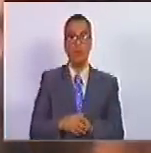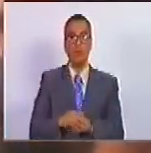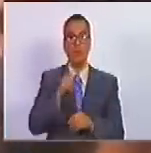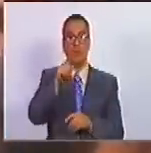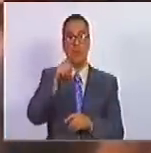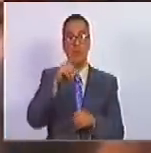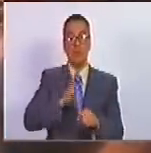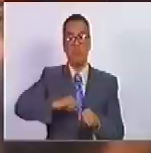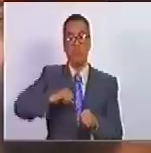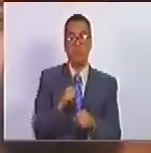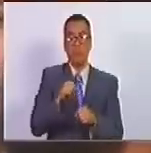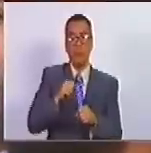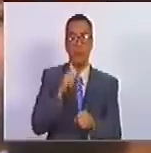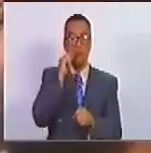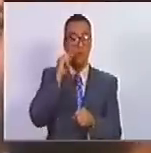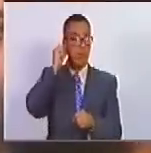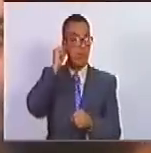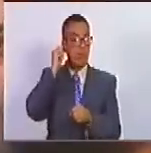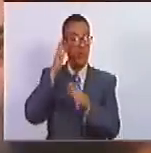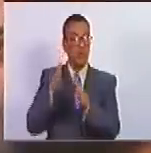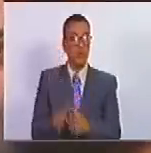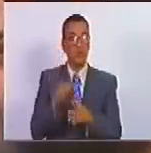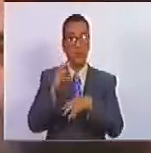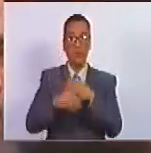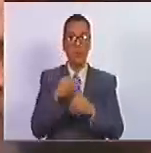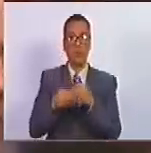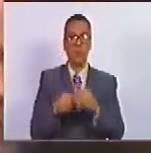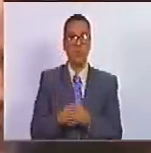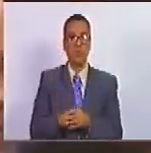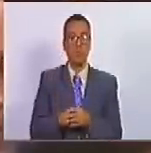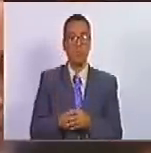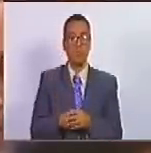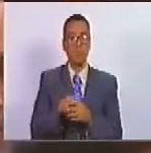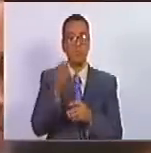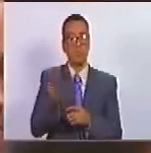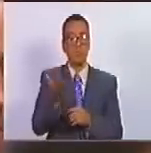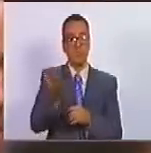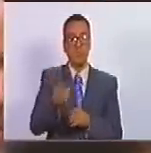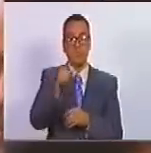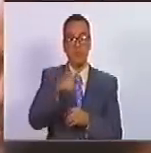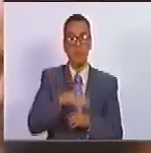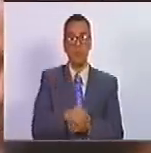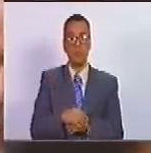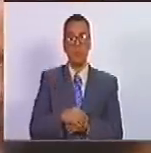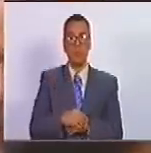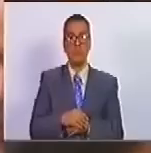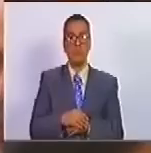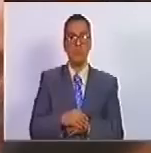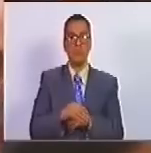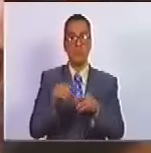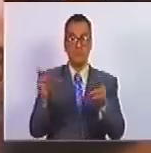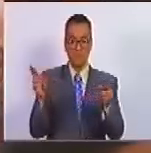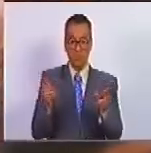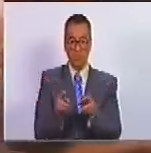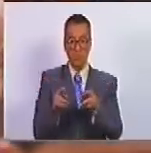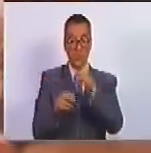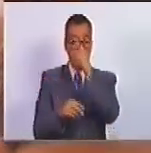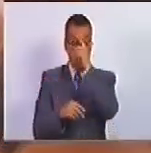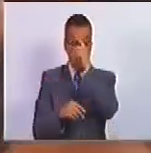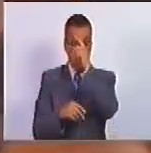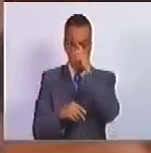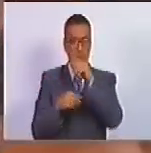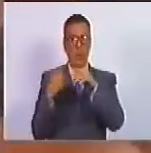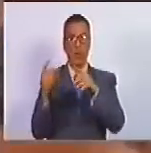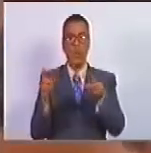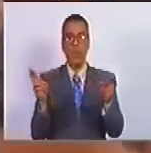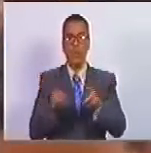ese funcionario y esa funcionaria han sido fundamental en la disminución de los